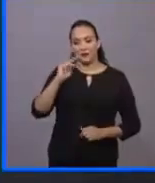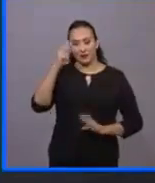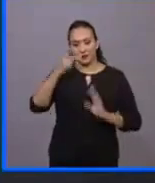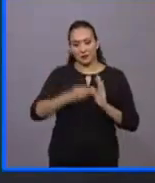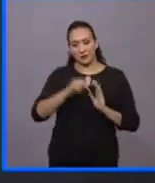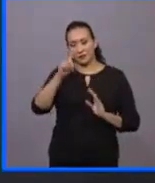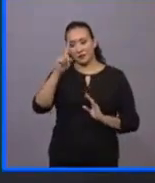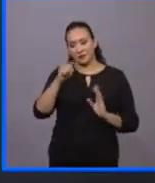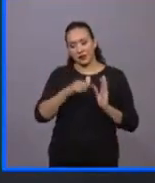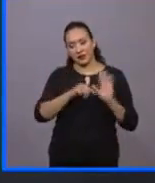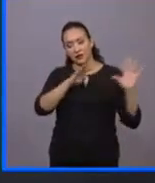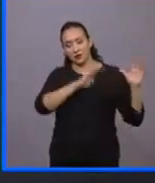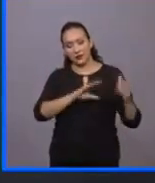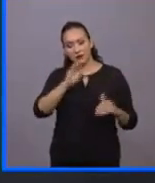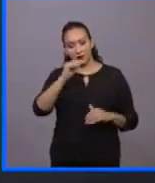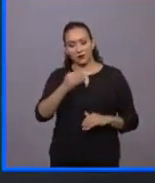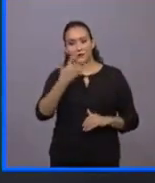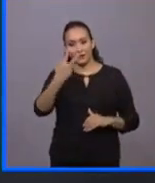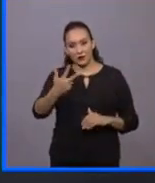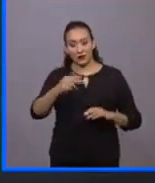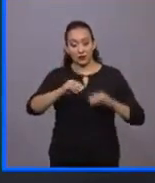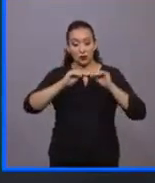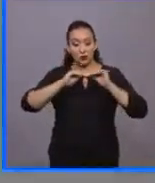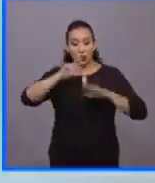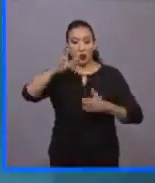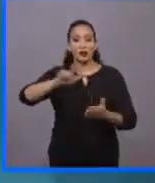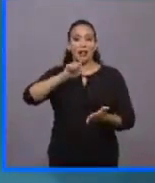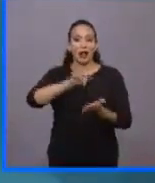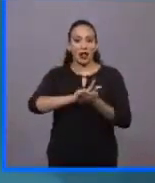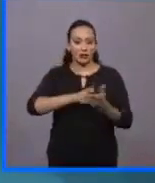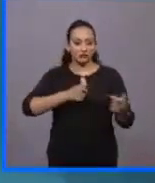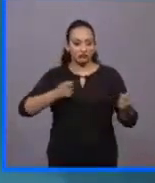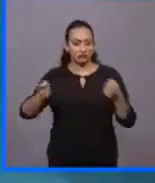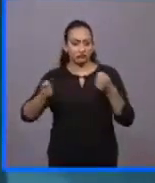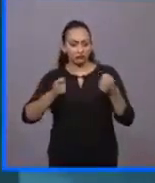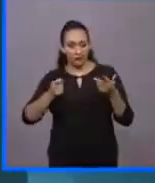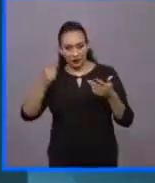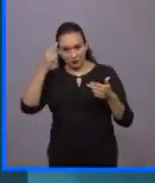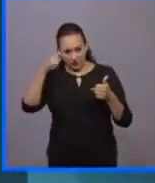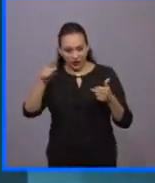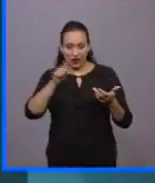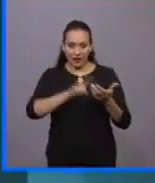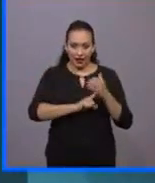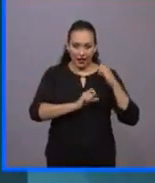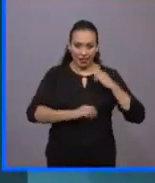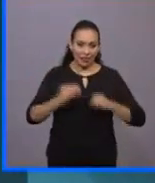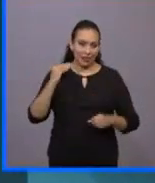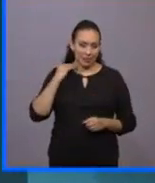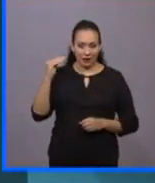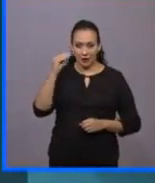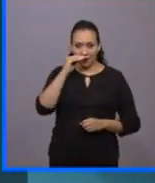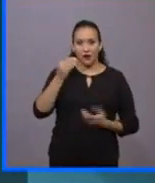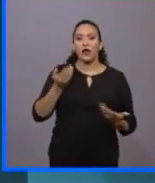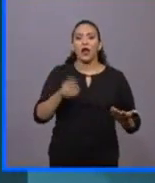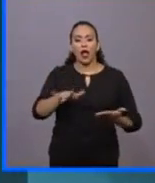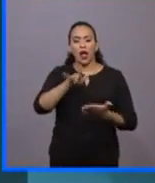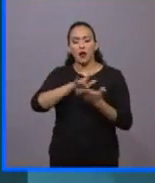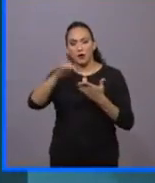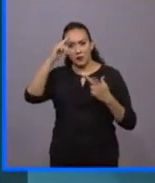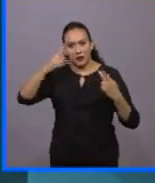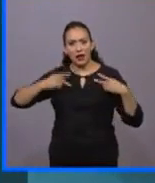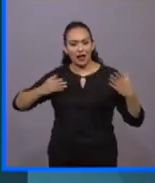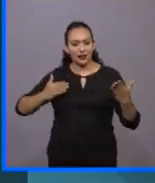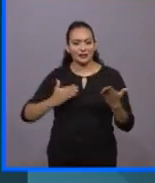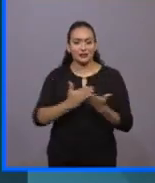de 1998 se publicó la ley que regula los servicios que presta en el Fuero Federal, garantizando el derecho